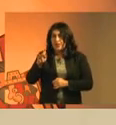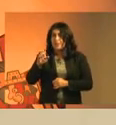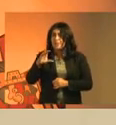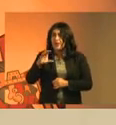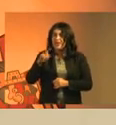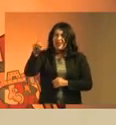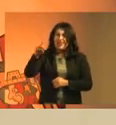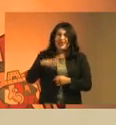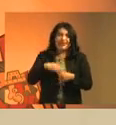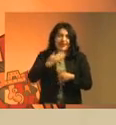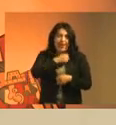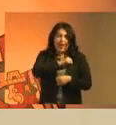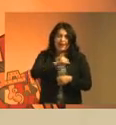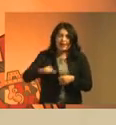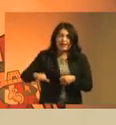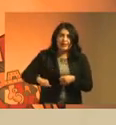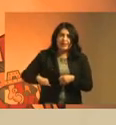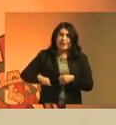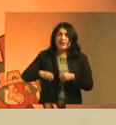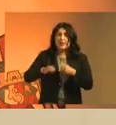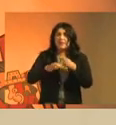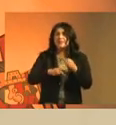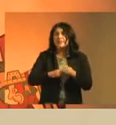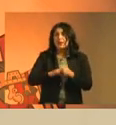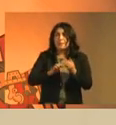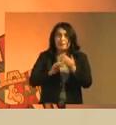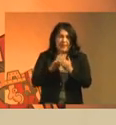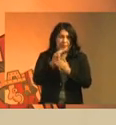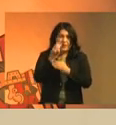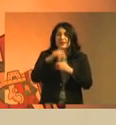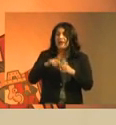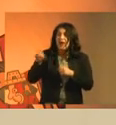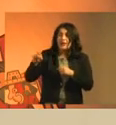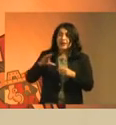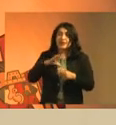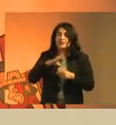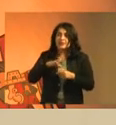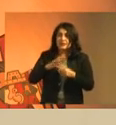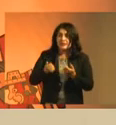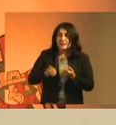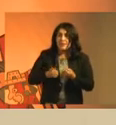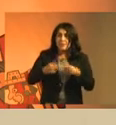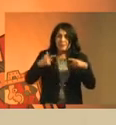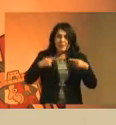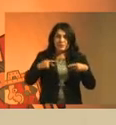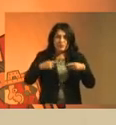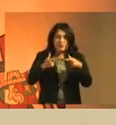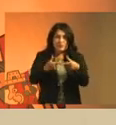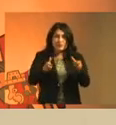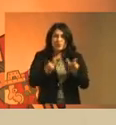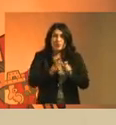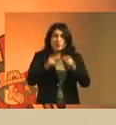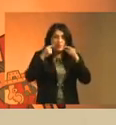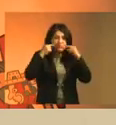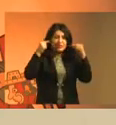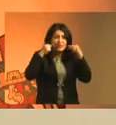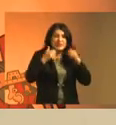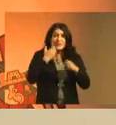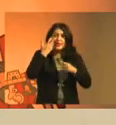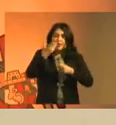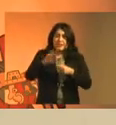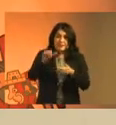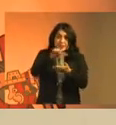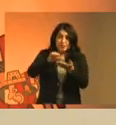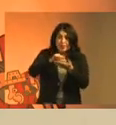de milpa alta quizá ustedes conozcan ahí estaba el cuartel general de los zapatistas cuando estaban tratando de entrar a tomar la ciudad de méxico